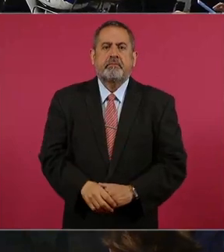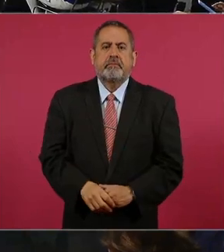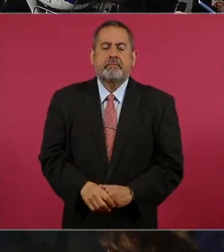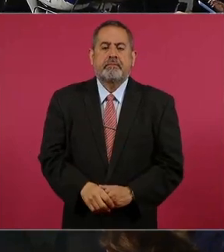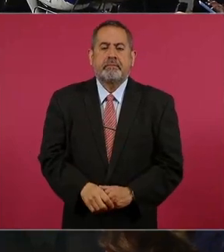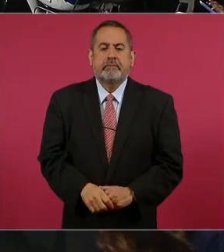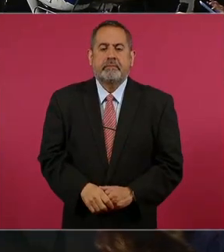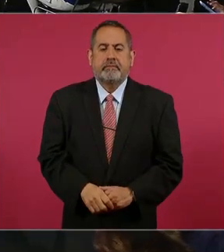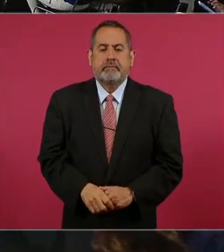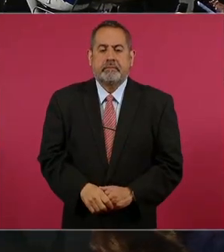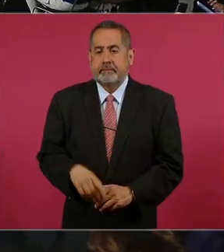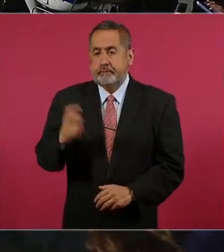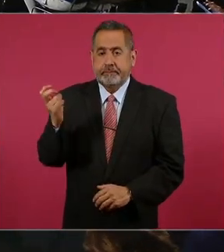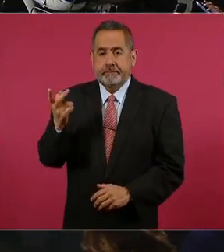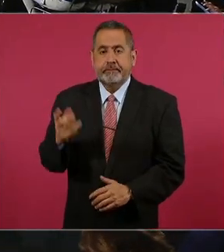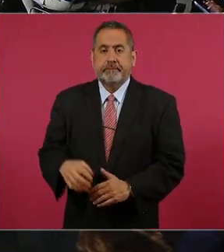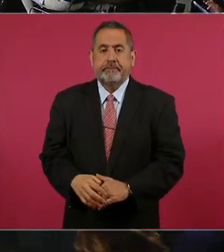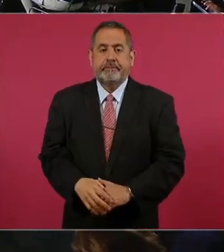ahí está